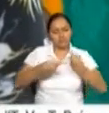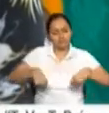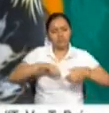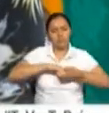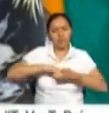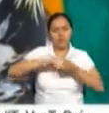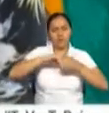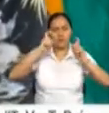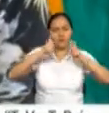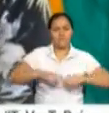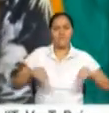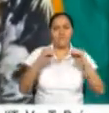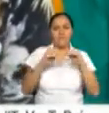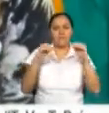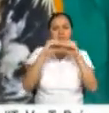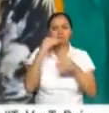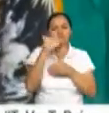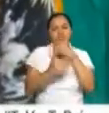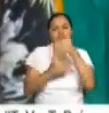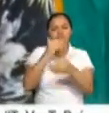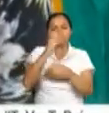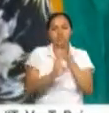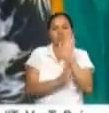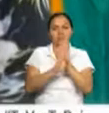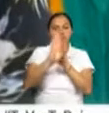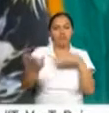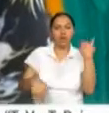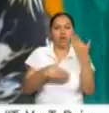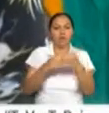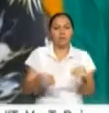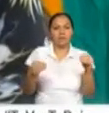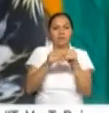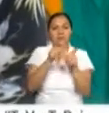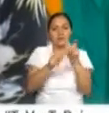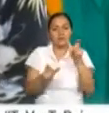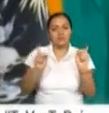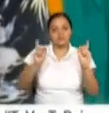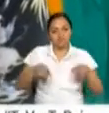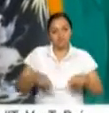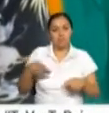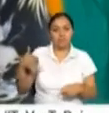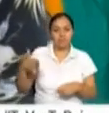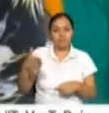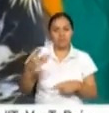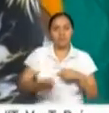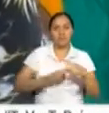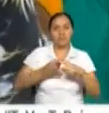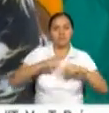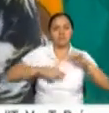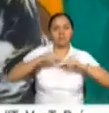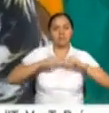para mí y el progreso de todos gente de los pescadores de los constructores